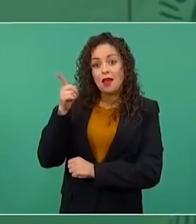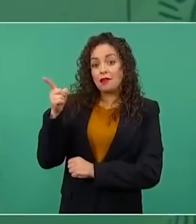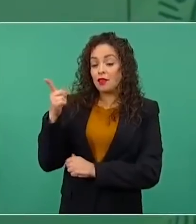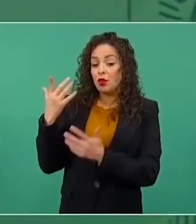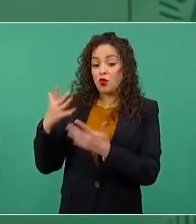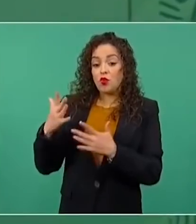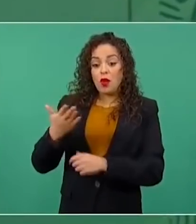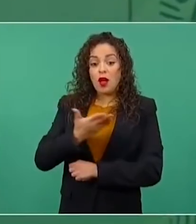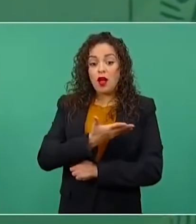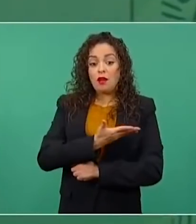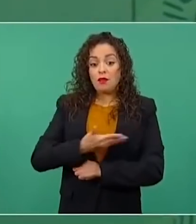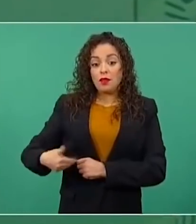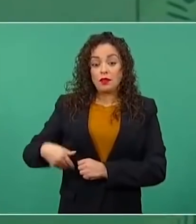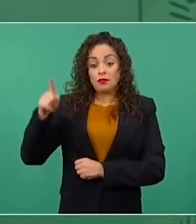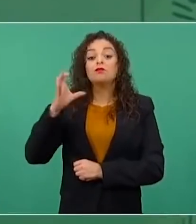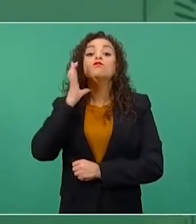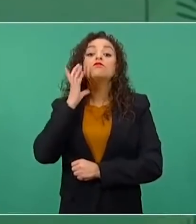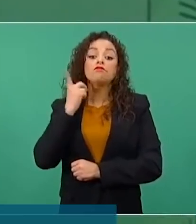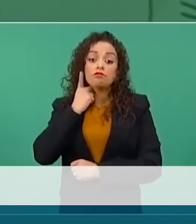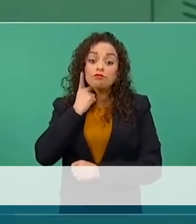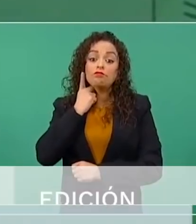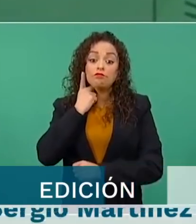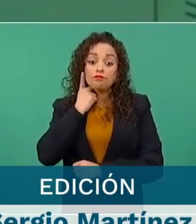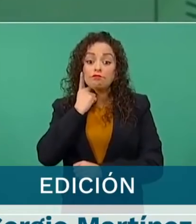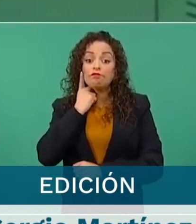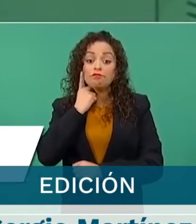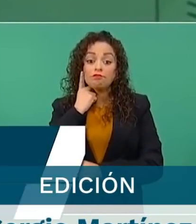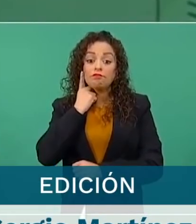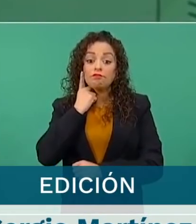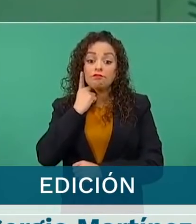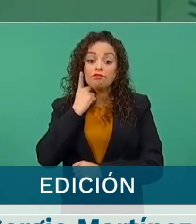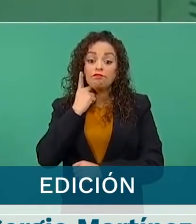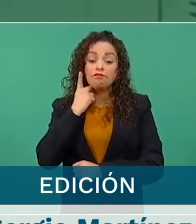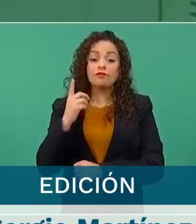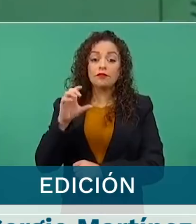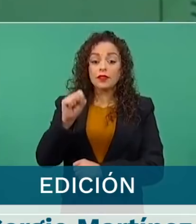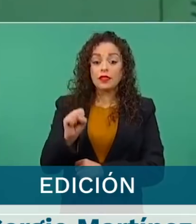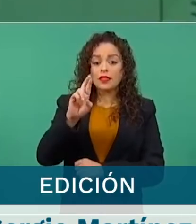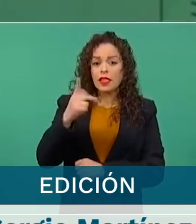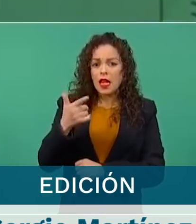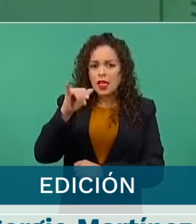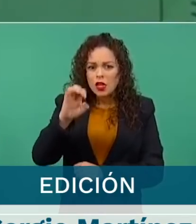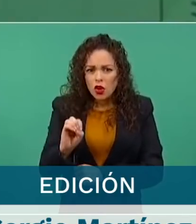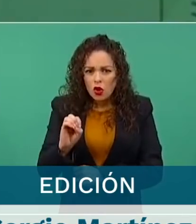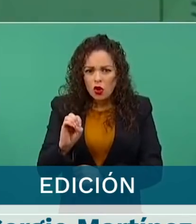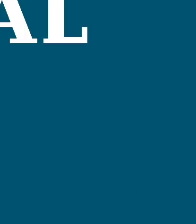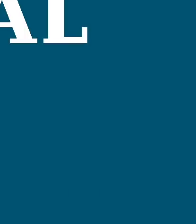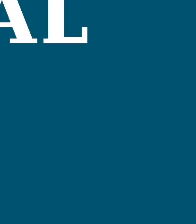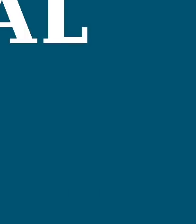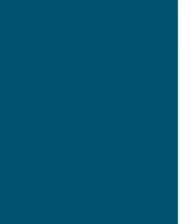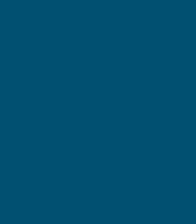presidente de la Cámara de Diputados, Sergio Gutiérrez. Sergio Gutiérrez.